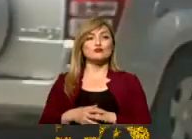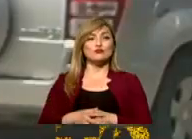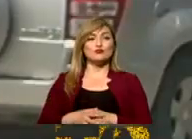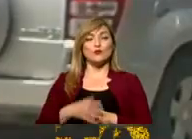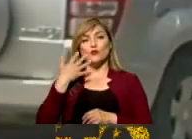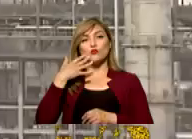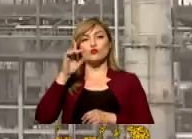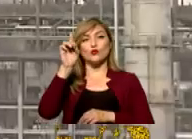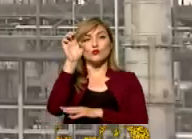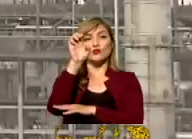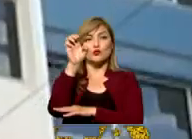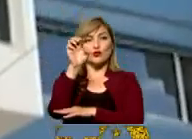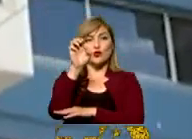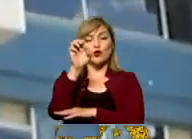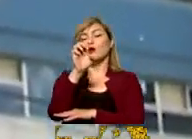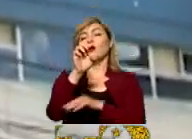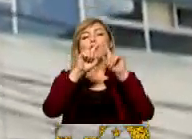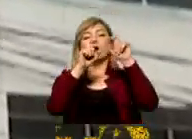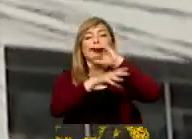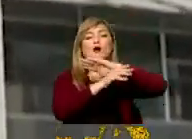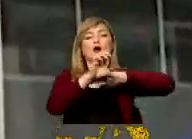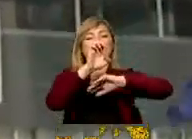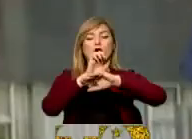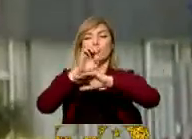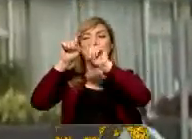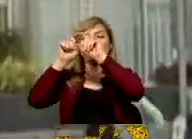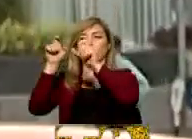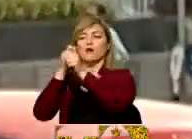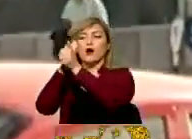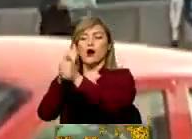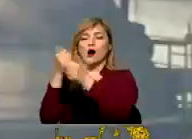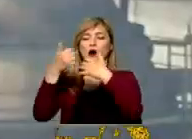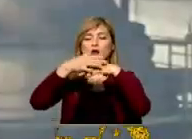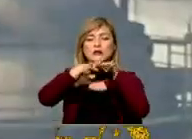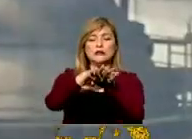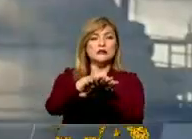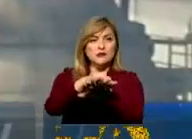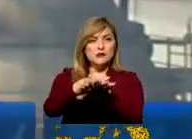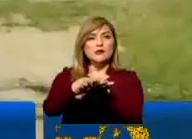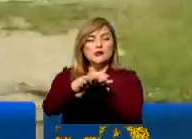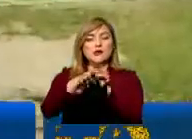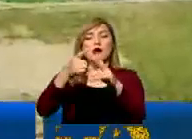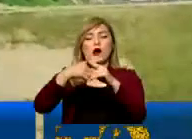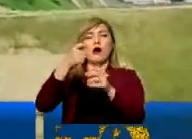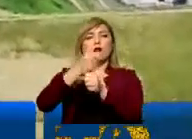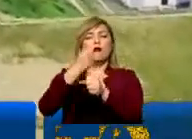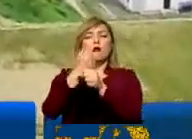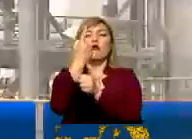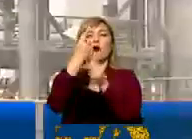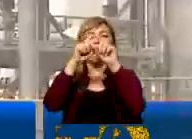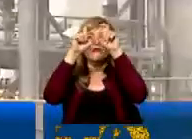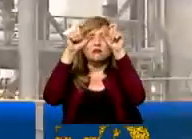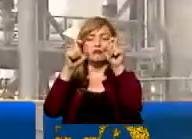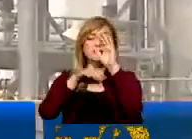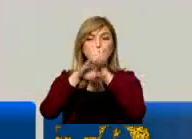Fue el 1 de enero que culminó la fusión entre Petro Amazonas y Petro Ecuador y desde ese momento empezaron a laborar en una sola empresa